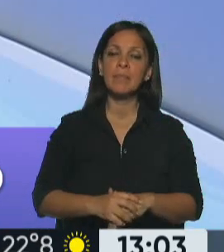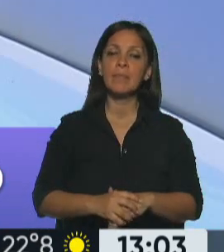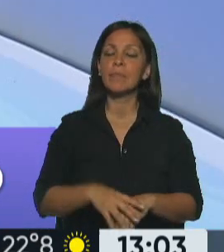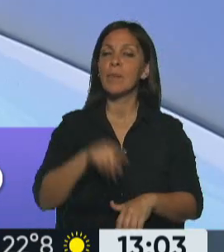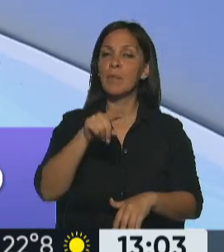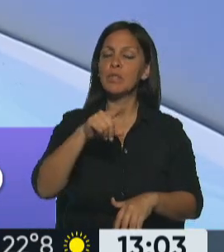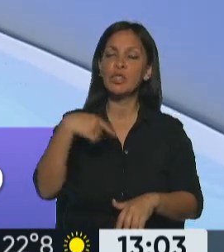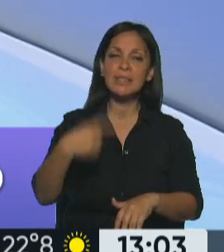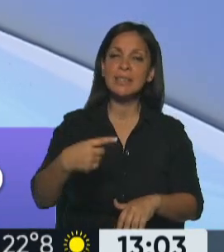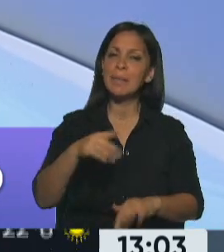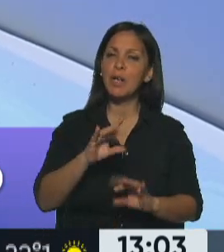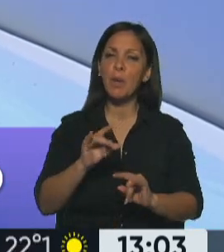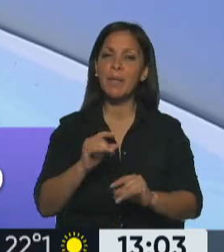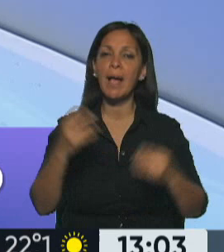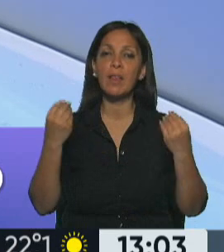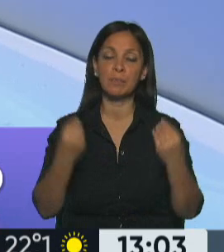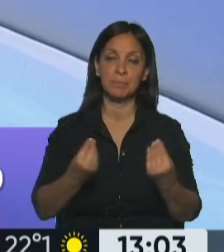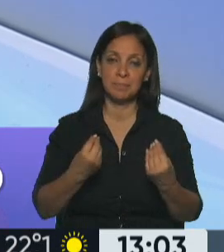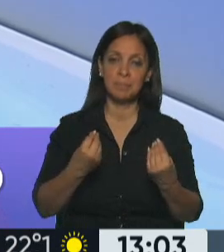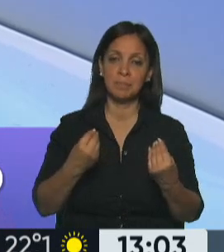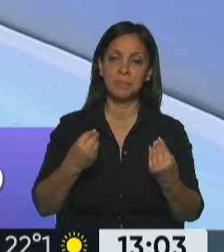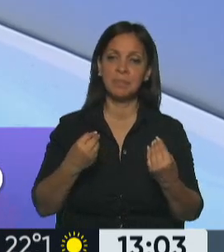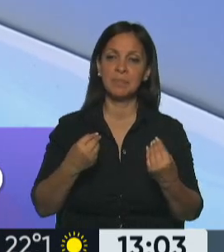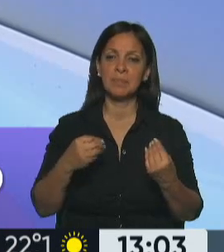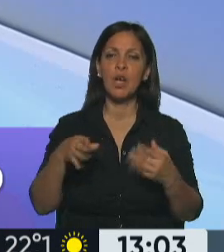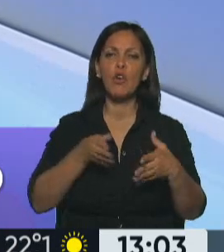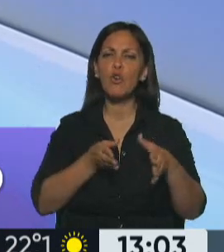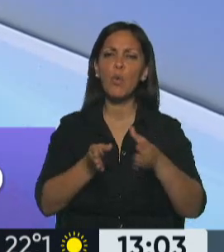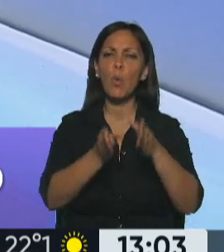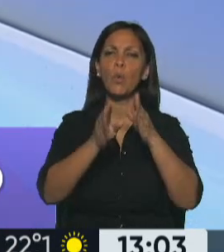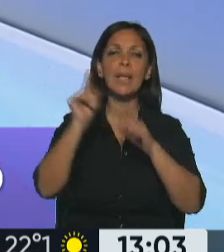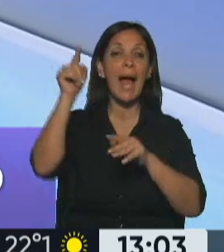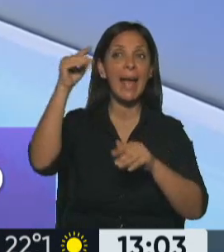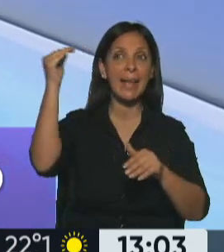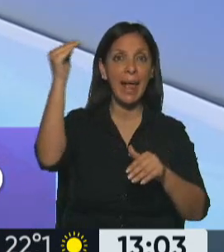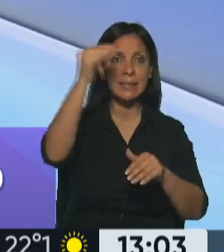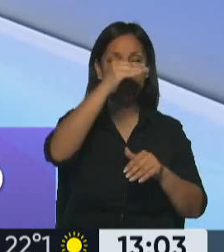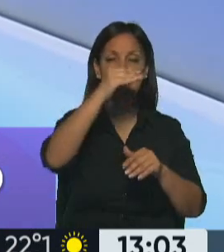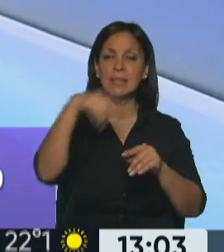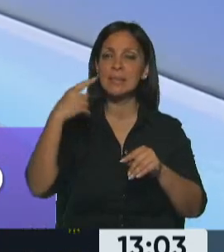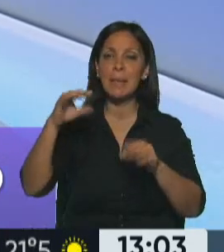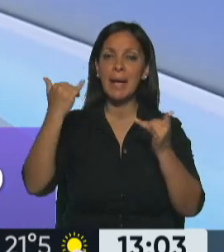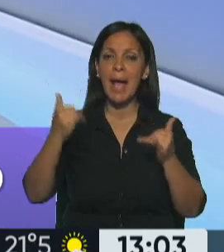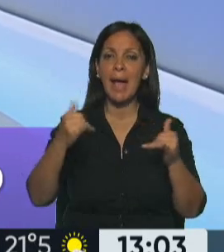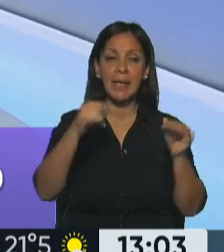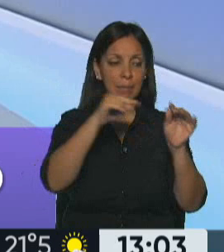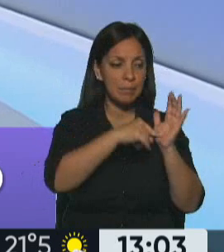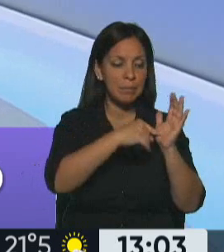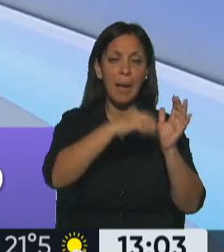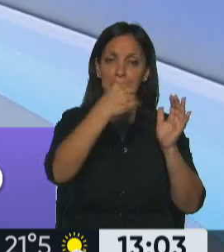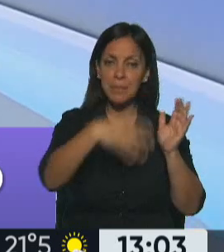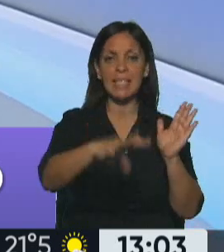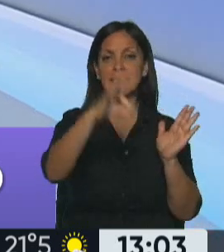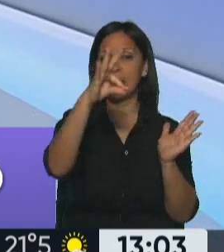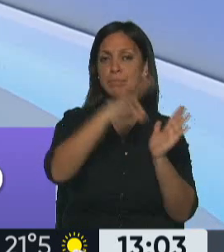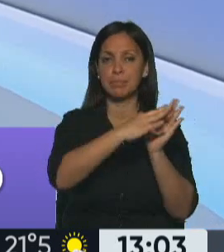una cuestión complicada porque la las rutas aéreas en Argentina son muy radiales es decir que tiene un Punto de partida y todas pasan por acá por por